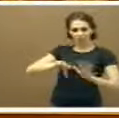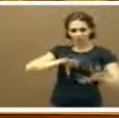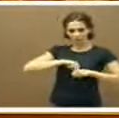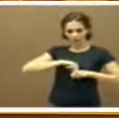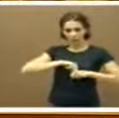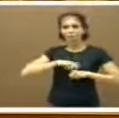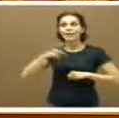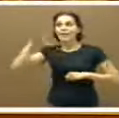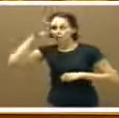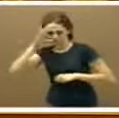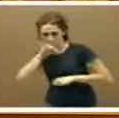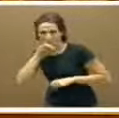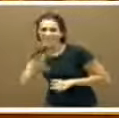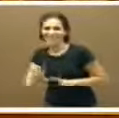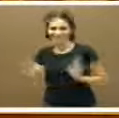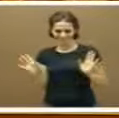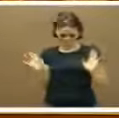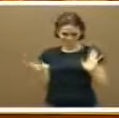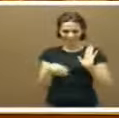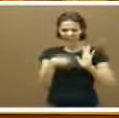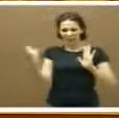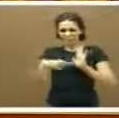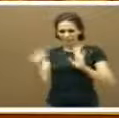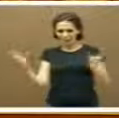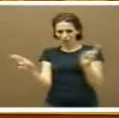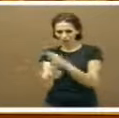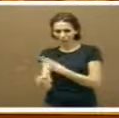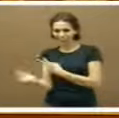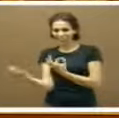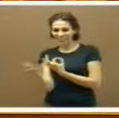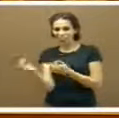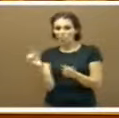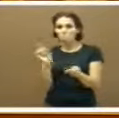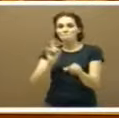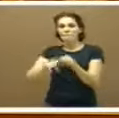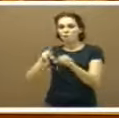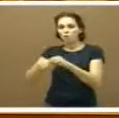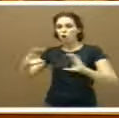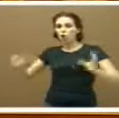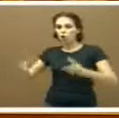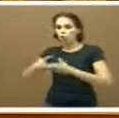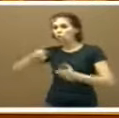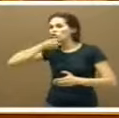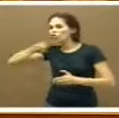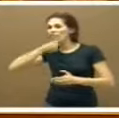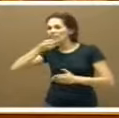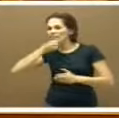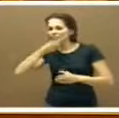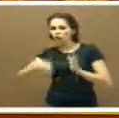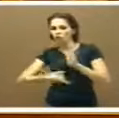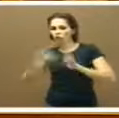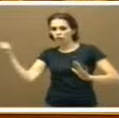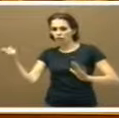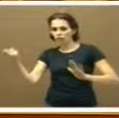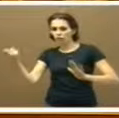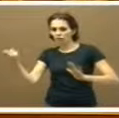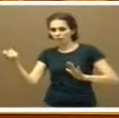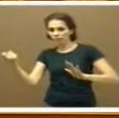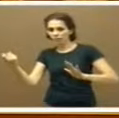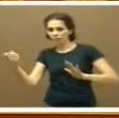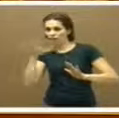las comidas de los miembros del Grupo Parlamentario Socialista con cargo a la